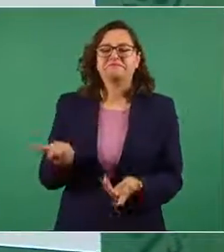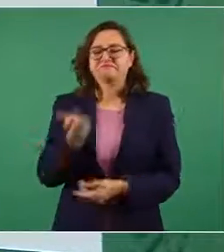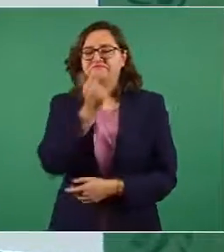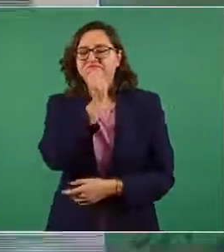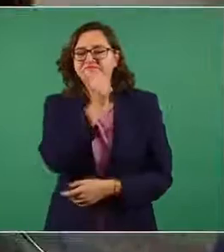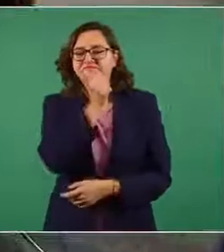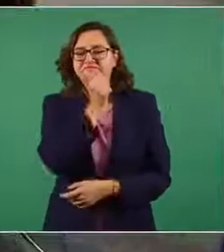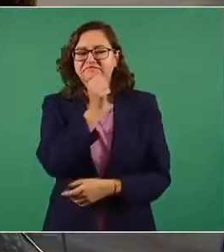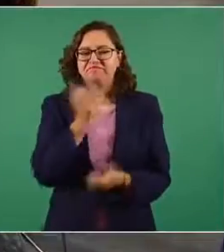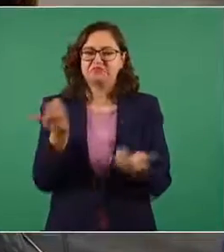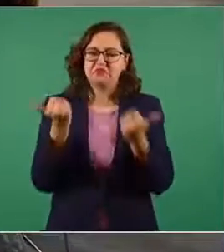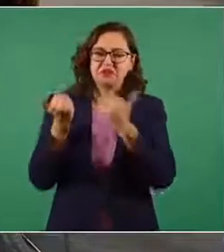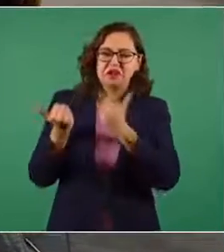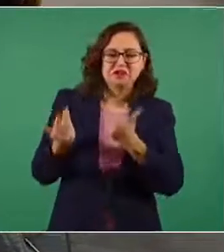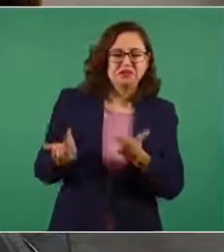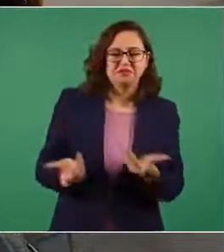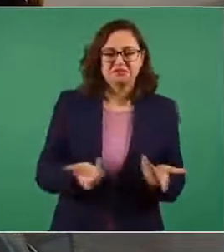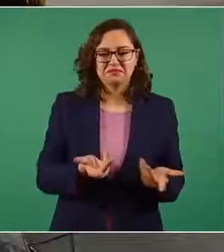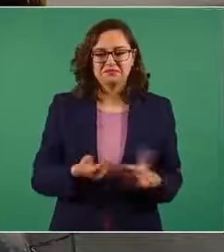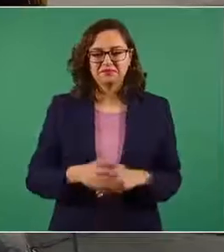Esto es muy importante.